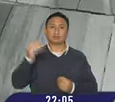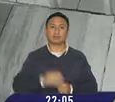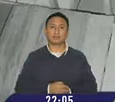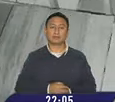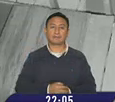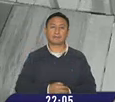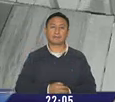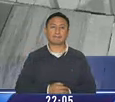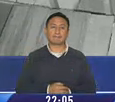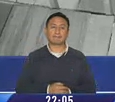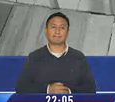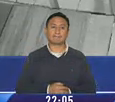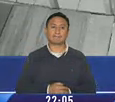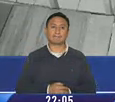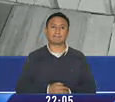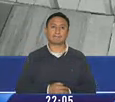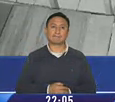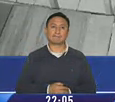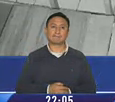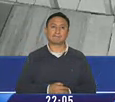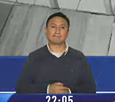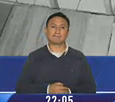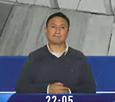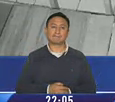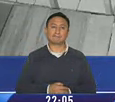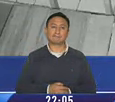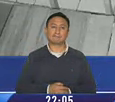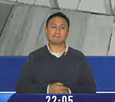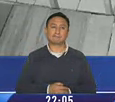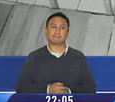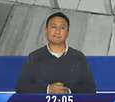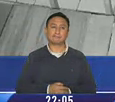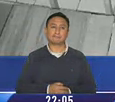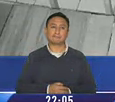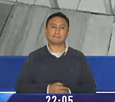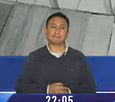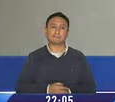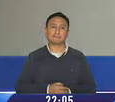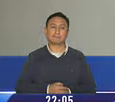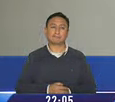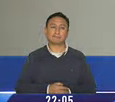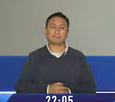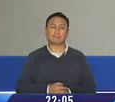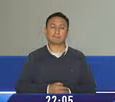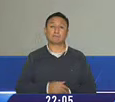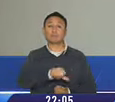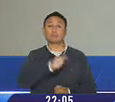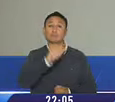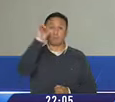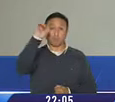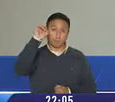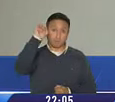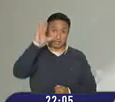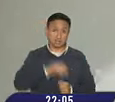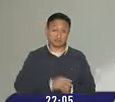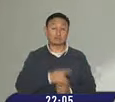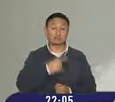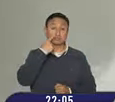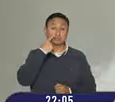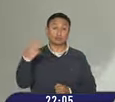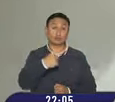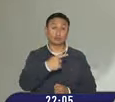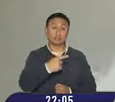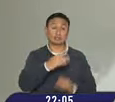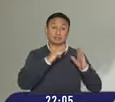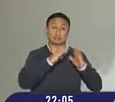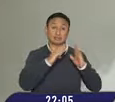¡Ah! En este otro video le robaron a un hombre en la puerta de su